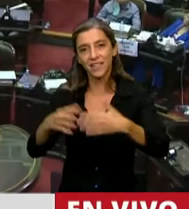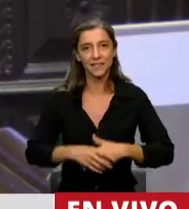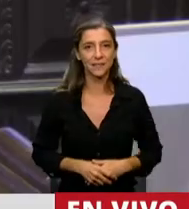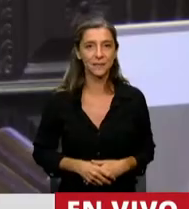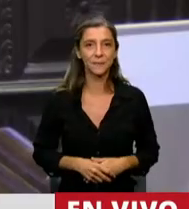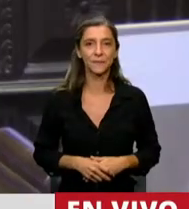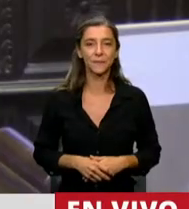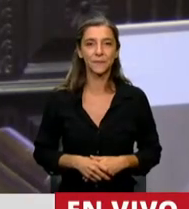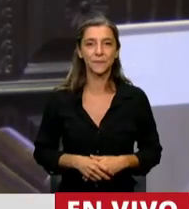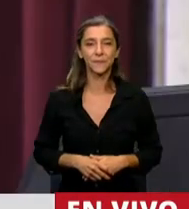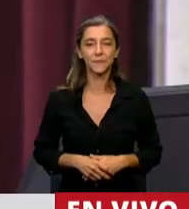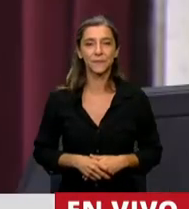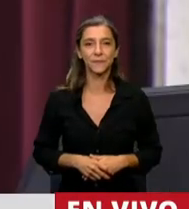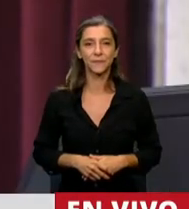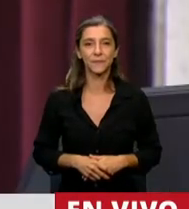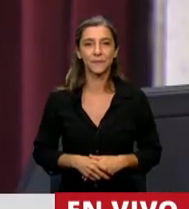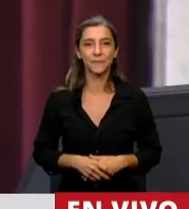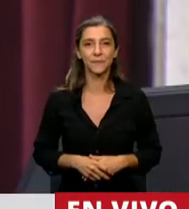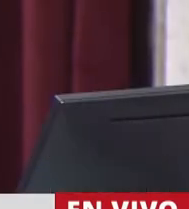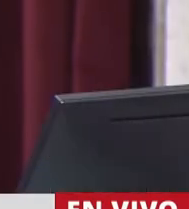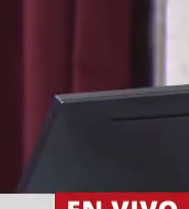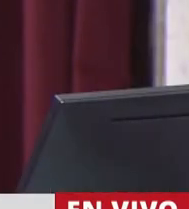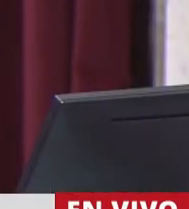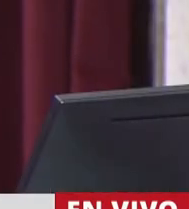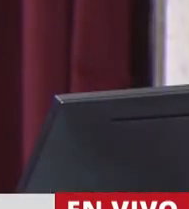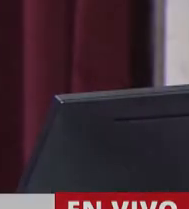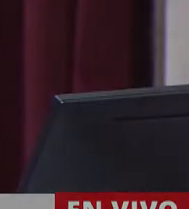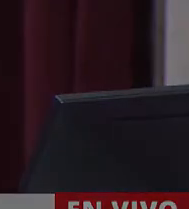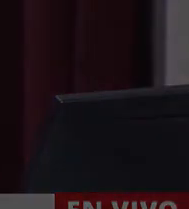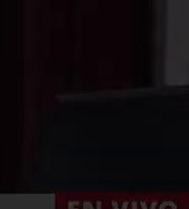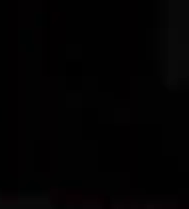Gracias. Diputado Pablo Raúl Schelling.